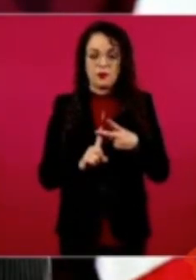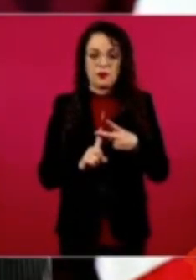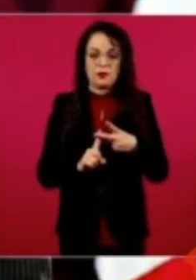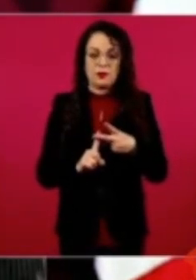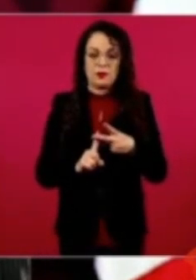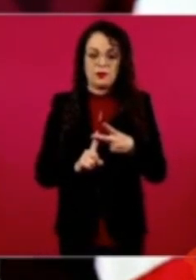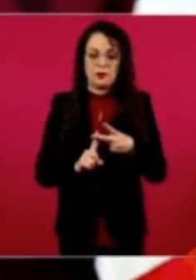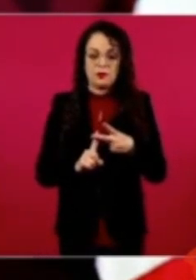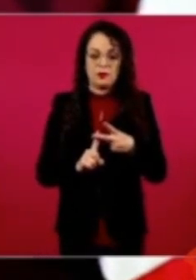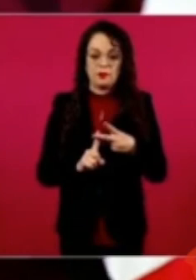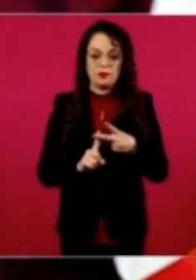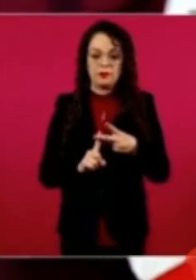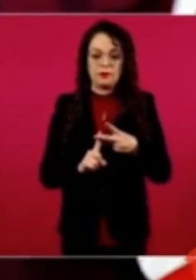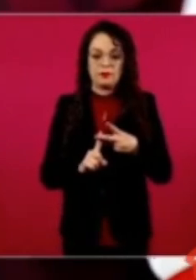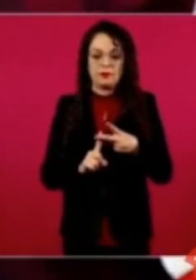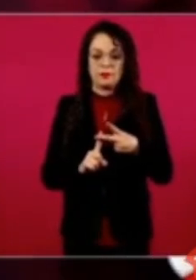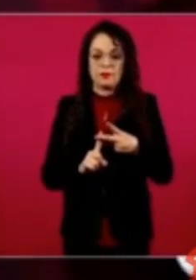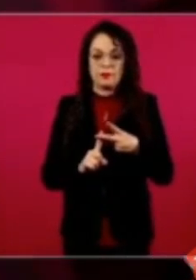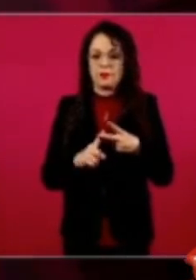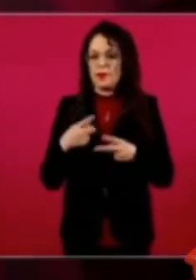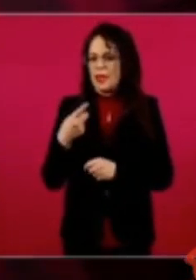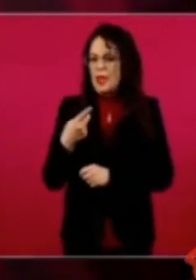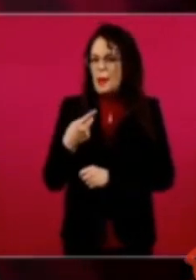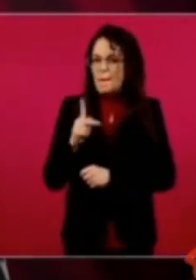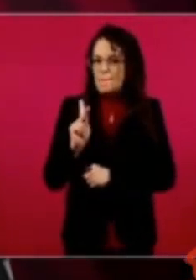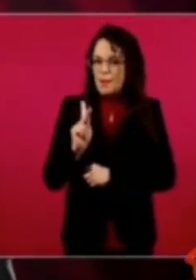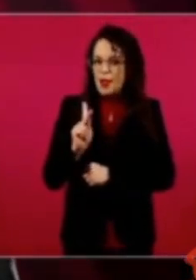Pero ¿dónde es que se conoce más?